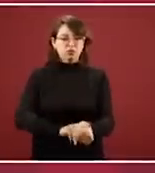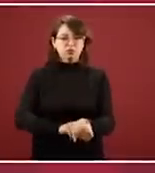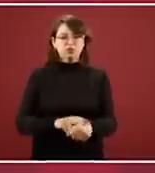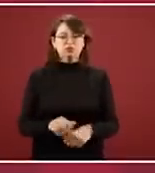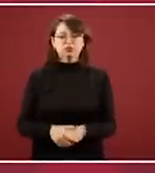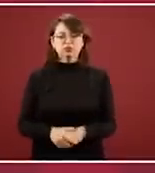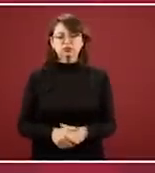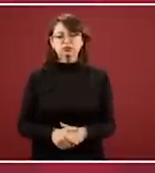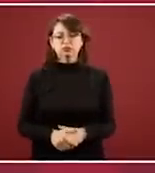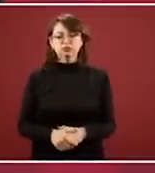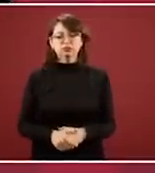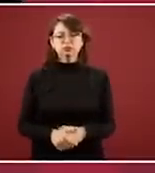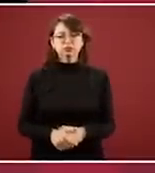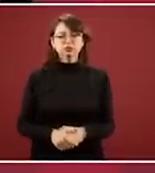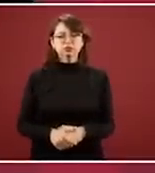te